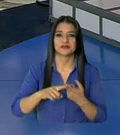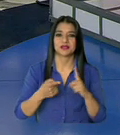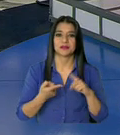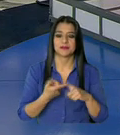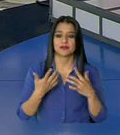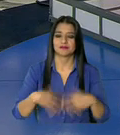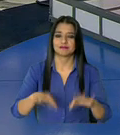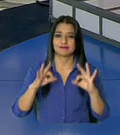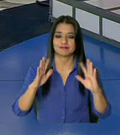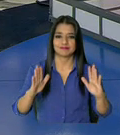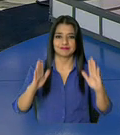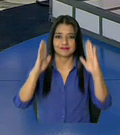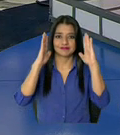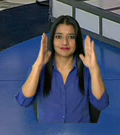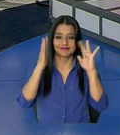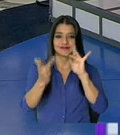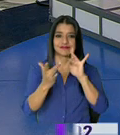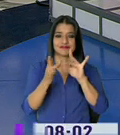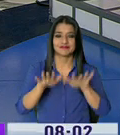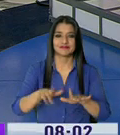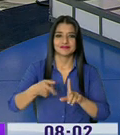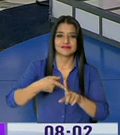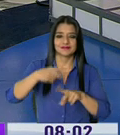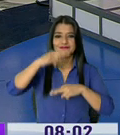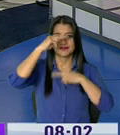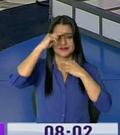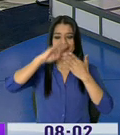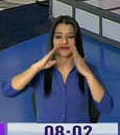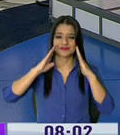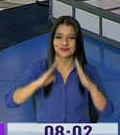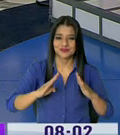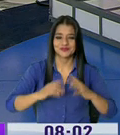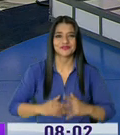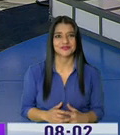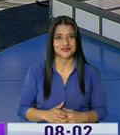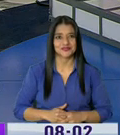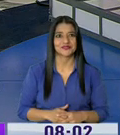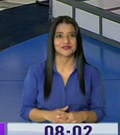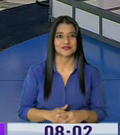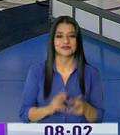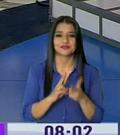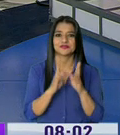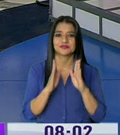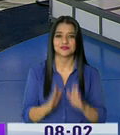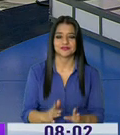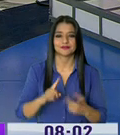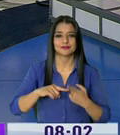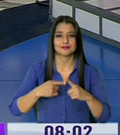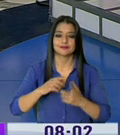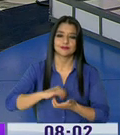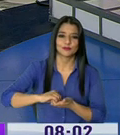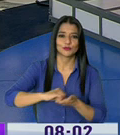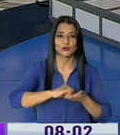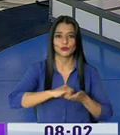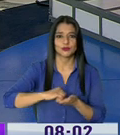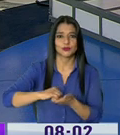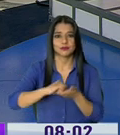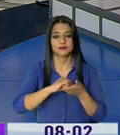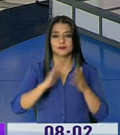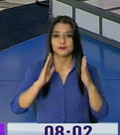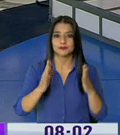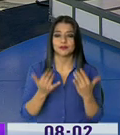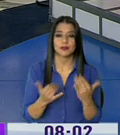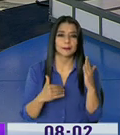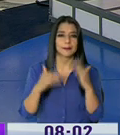ya listos para estar con nosotros en este, el primer noticiero de la comunidad. Así es, queridos vecinos, solidarios siempre, preocupados ahora más